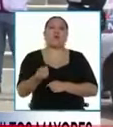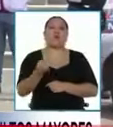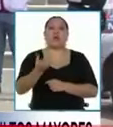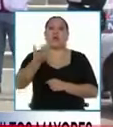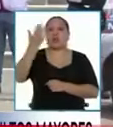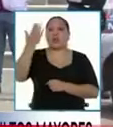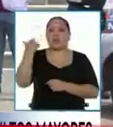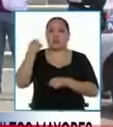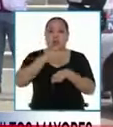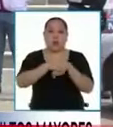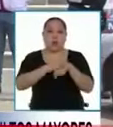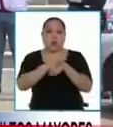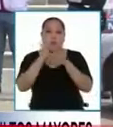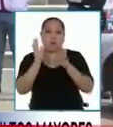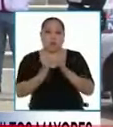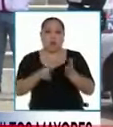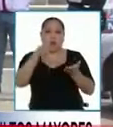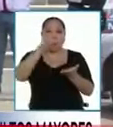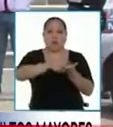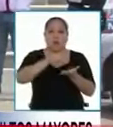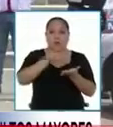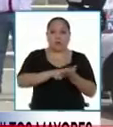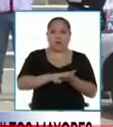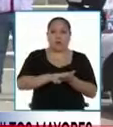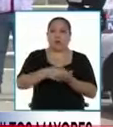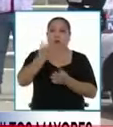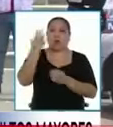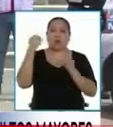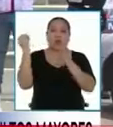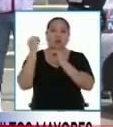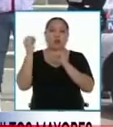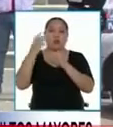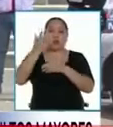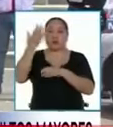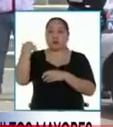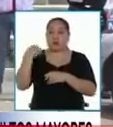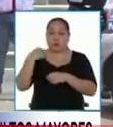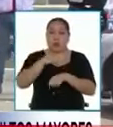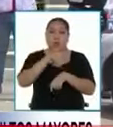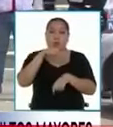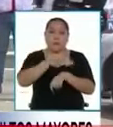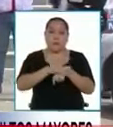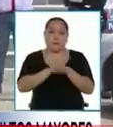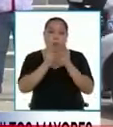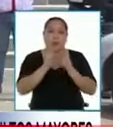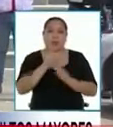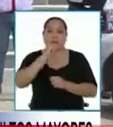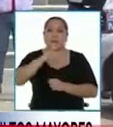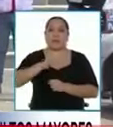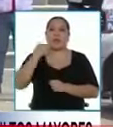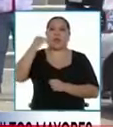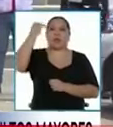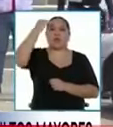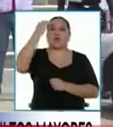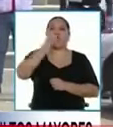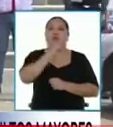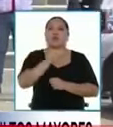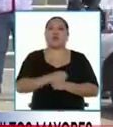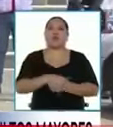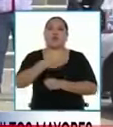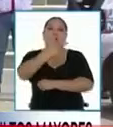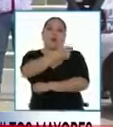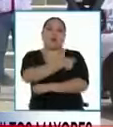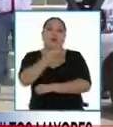el anterior plan que fue aprobado por el anterior gobierno en octubre pasado establecía que los adultos mayores iban a